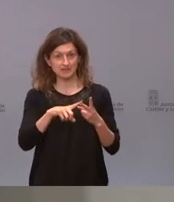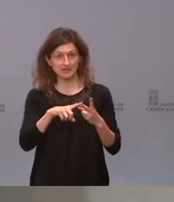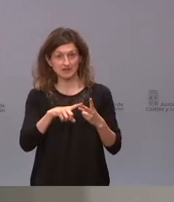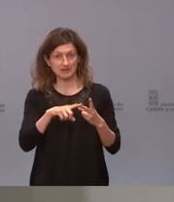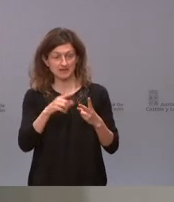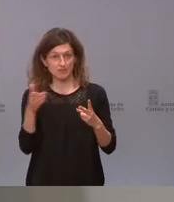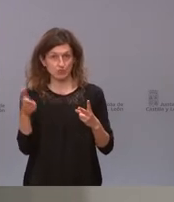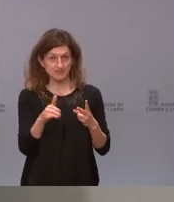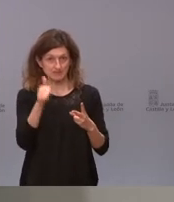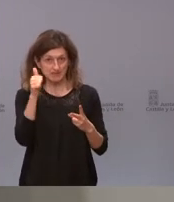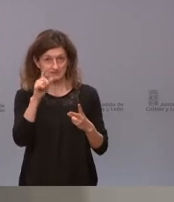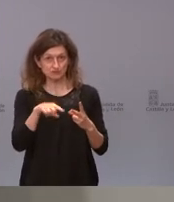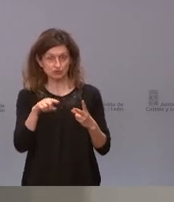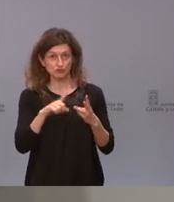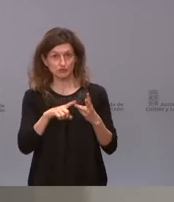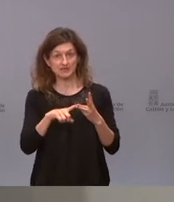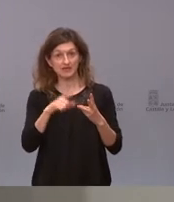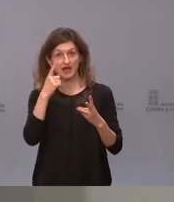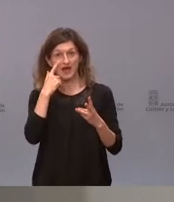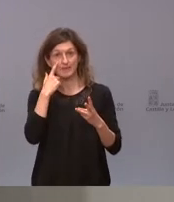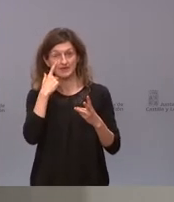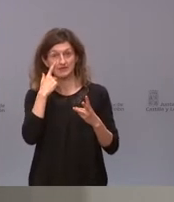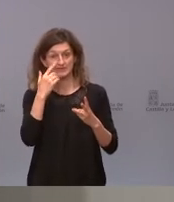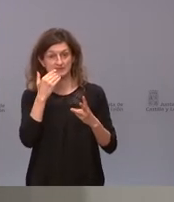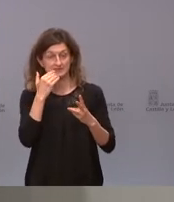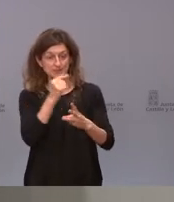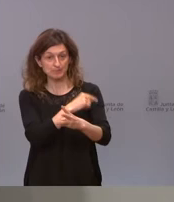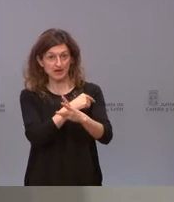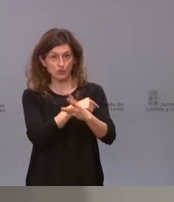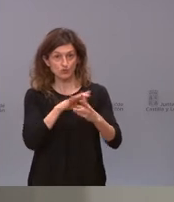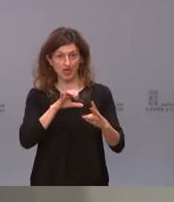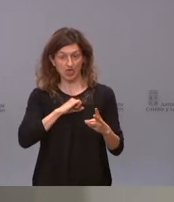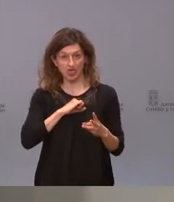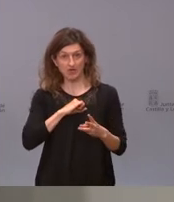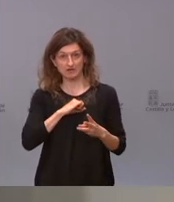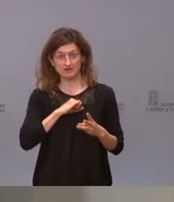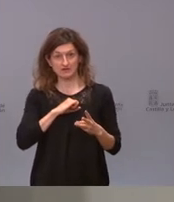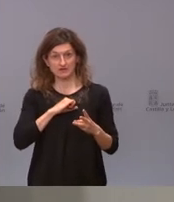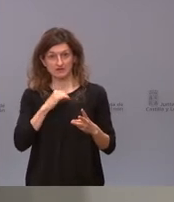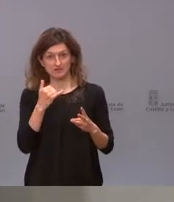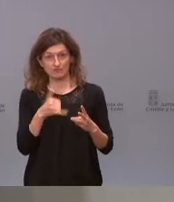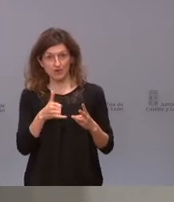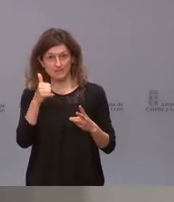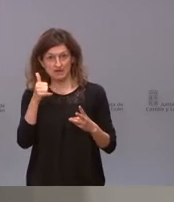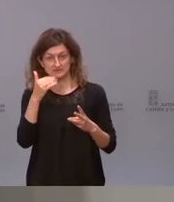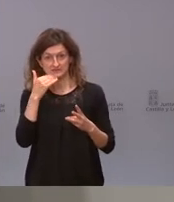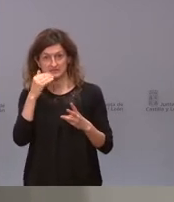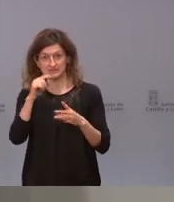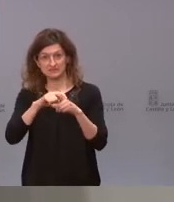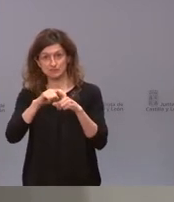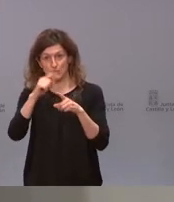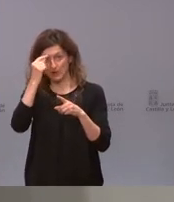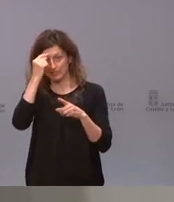letalidad y valorar si nos disminuye la capacidad que tienen las vacunas de y poderlo contener